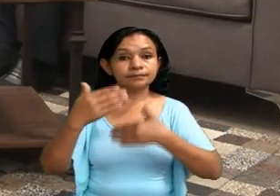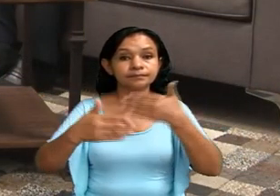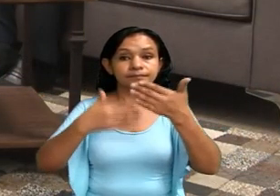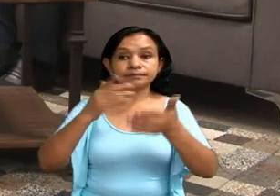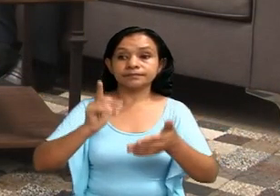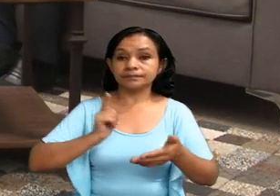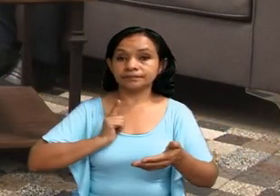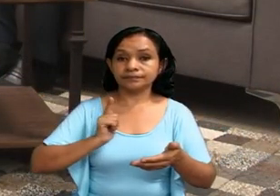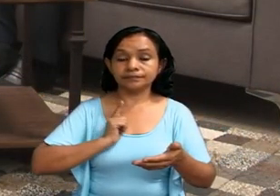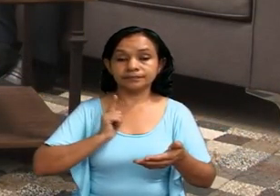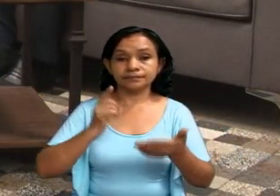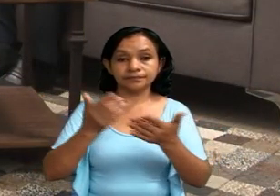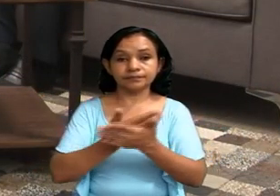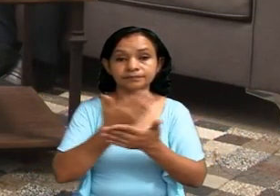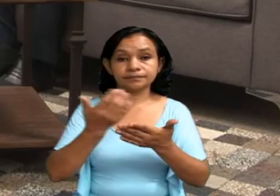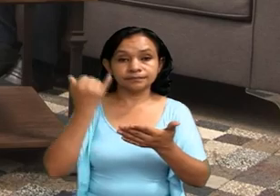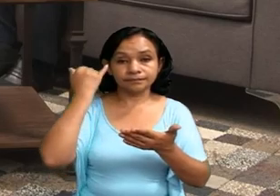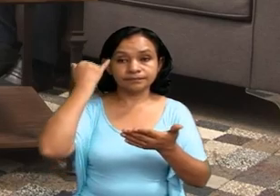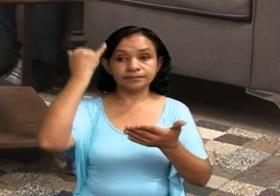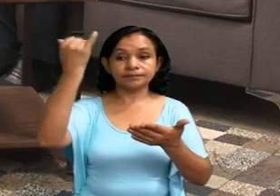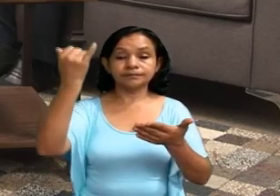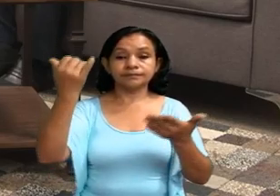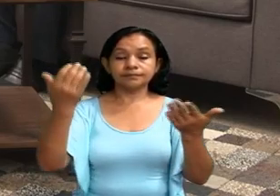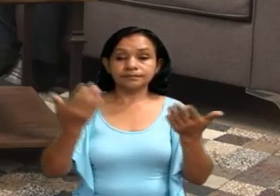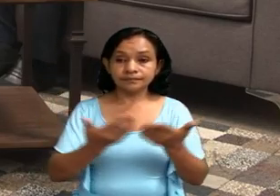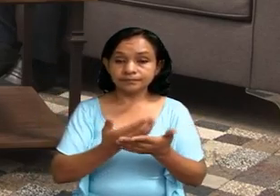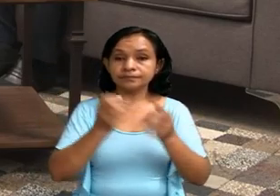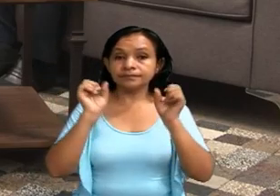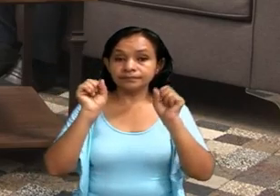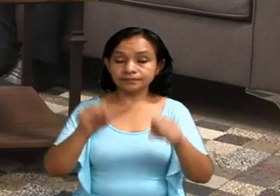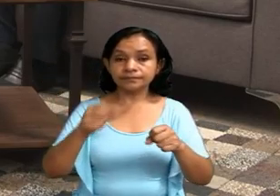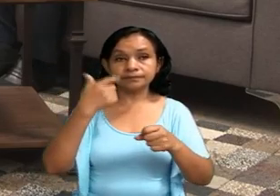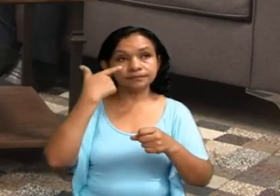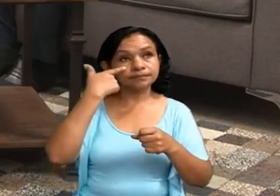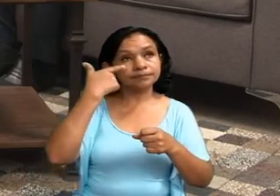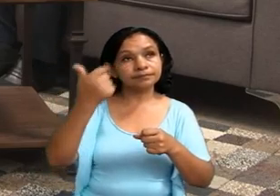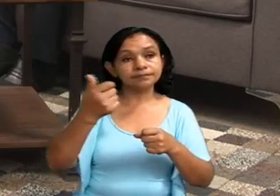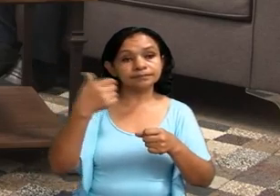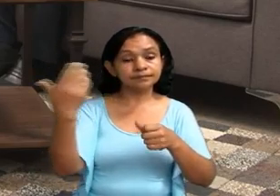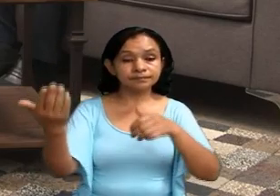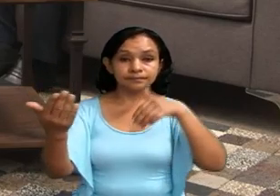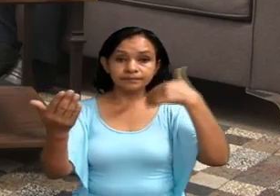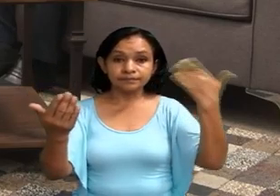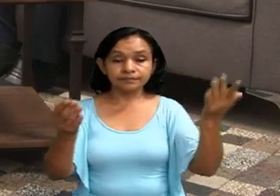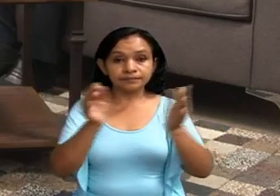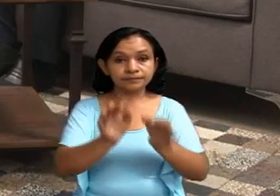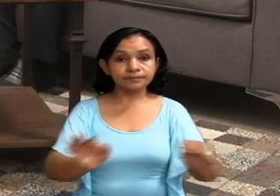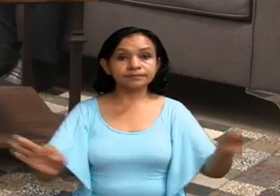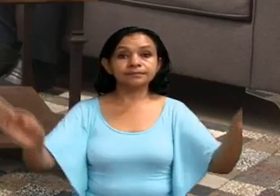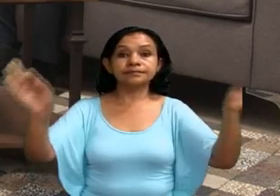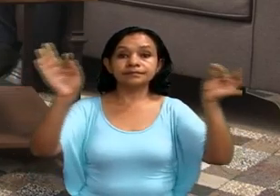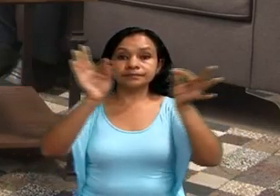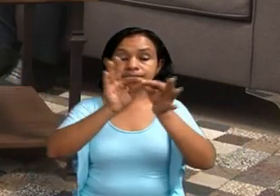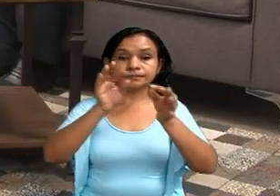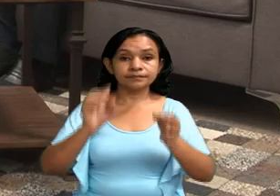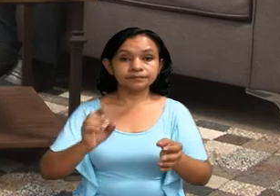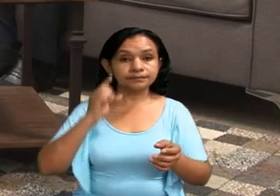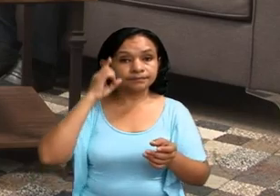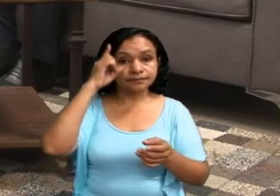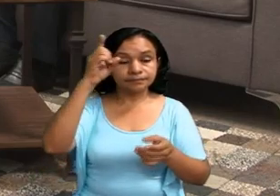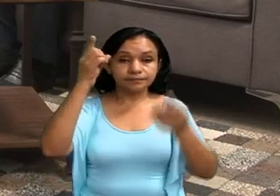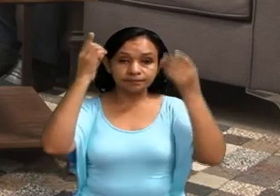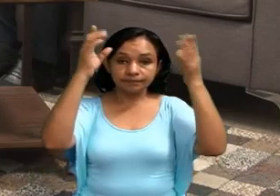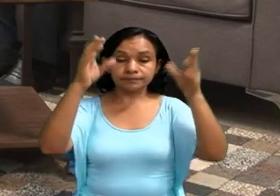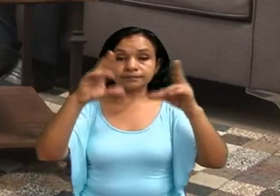obtenidos, también se plantean nuevos paradigmas. Dentro de esa lógica también conocer cuán importantes son estos avances para la